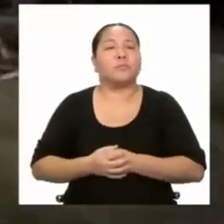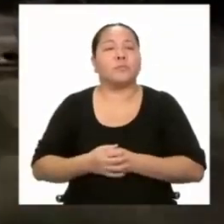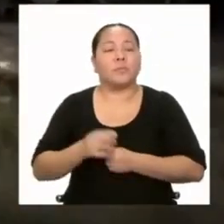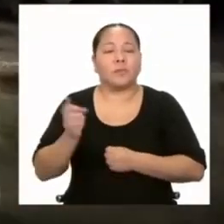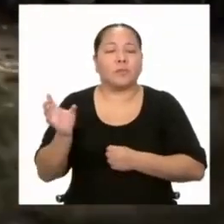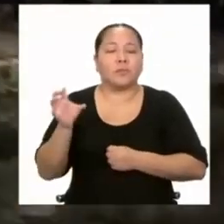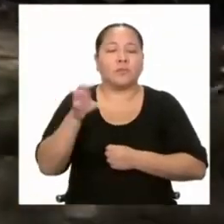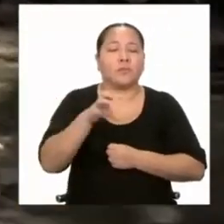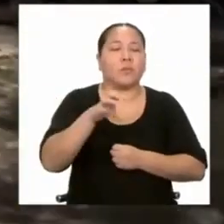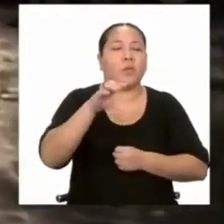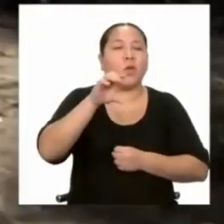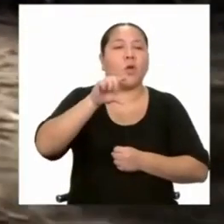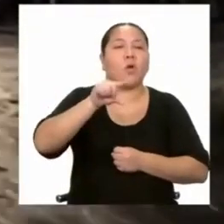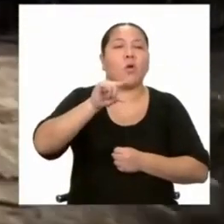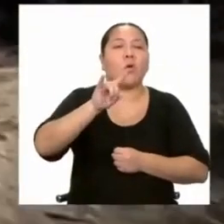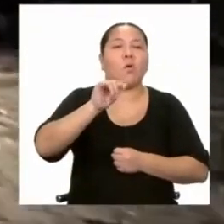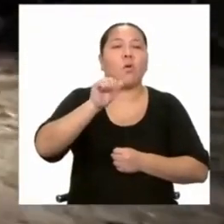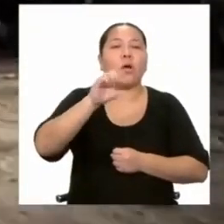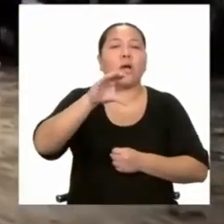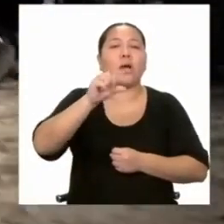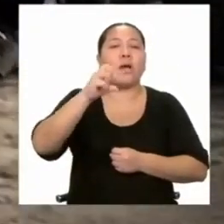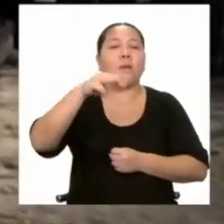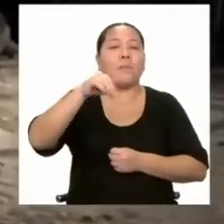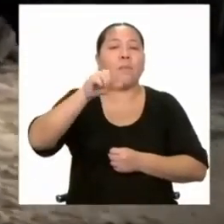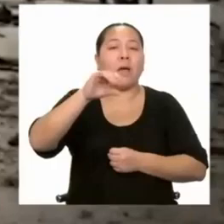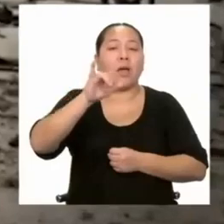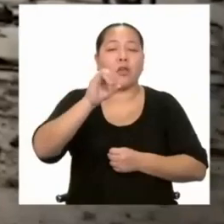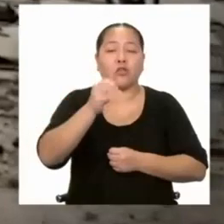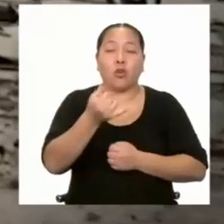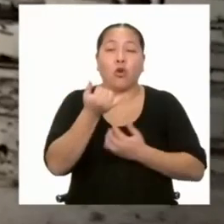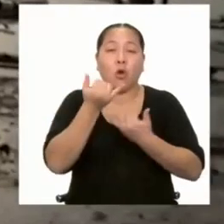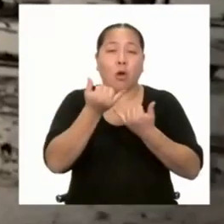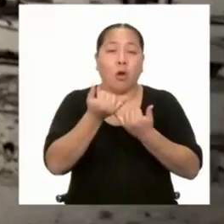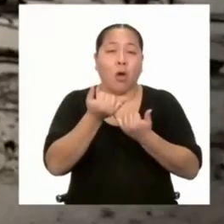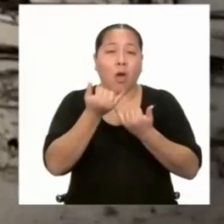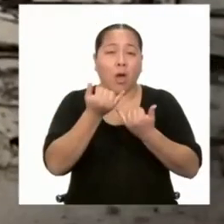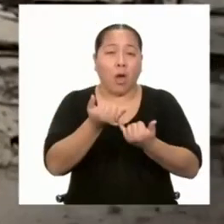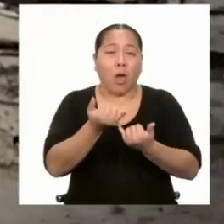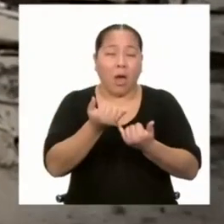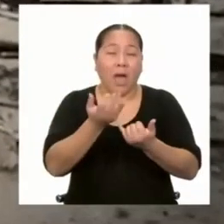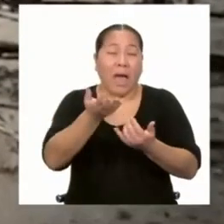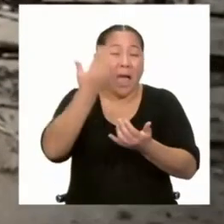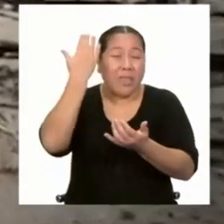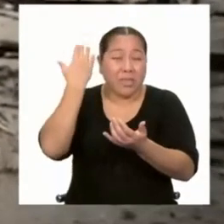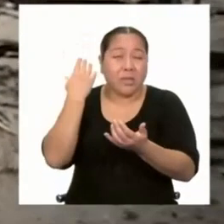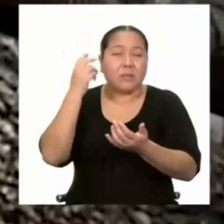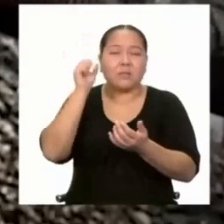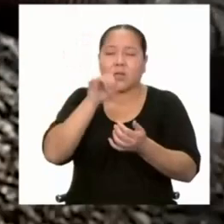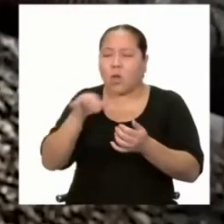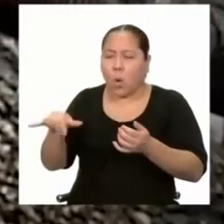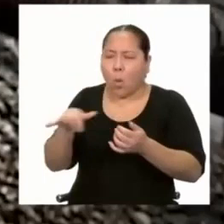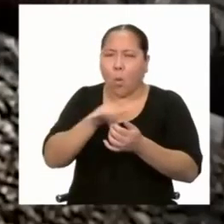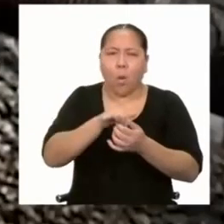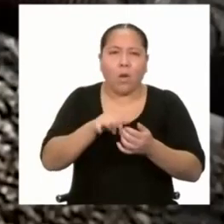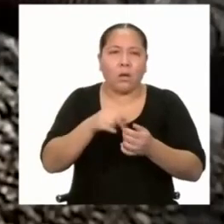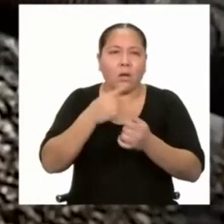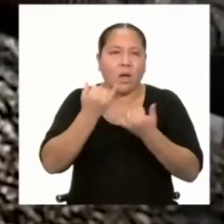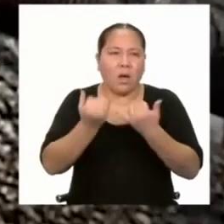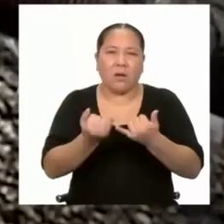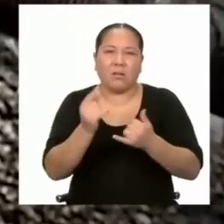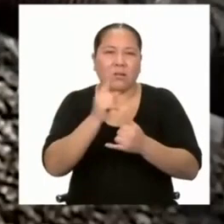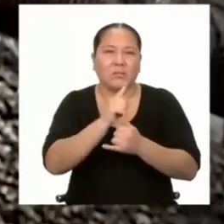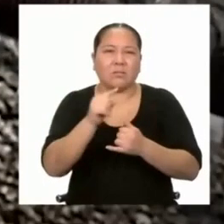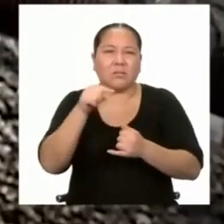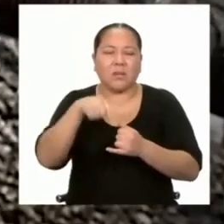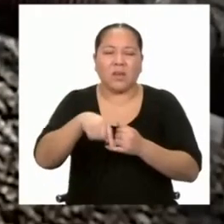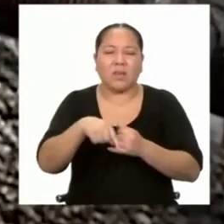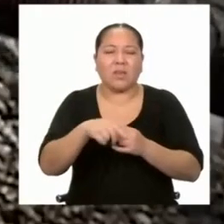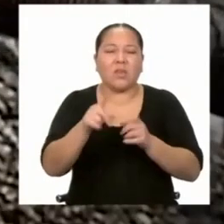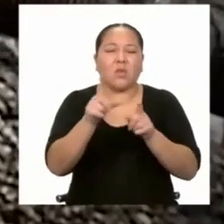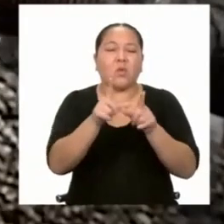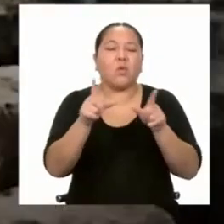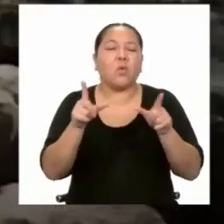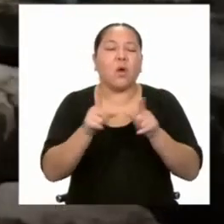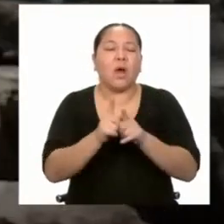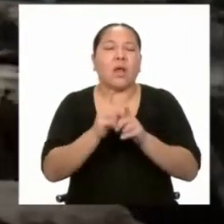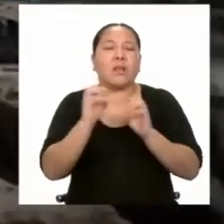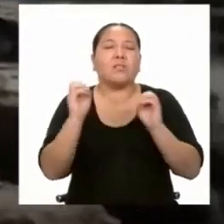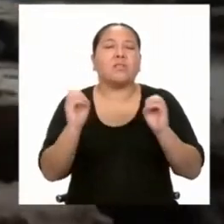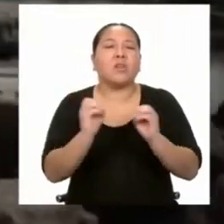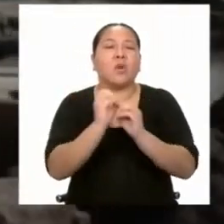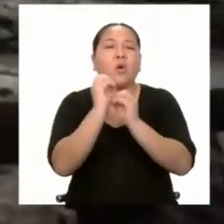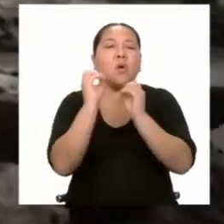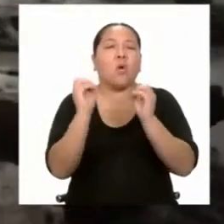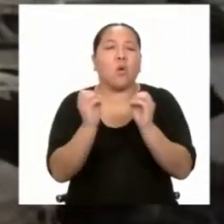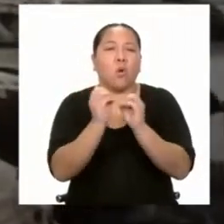Guacamayo antes era igual, hoy día ya no es así. Aquí se encuentran minas de oro ilegales.